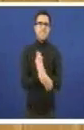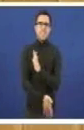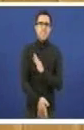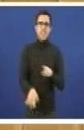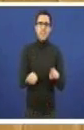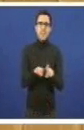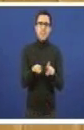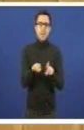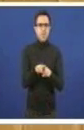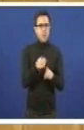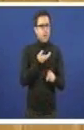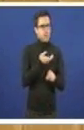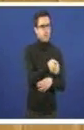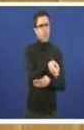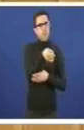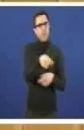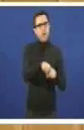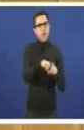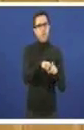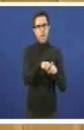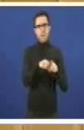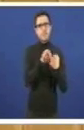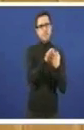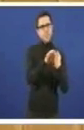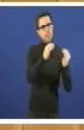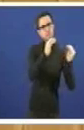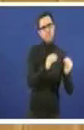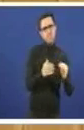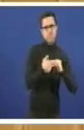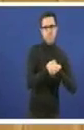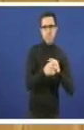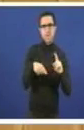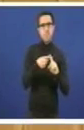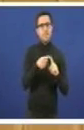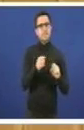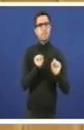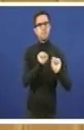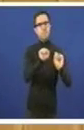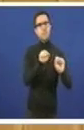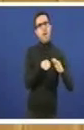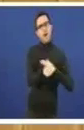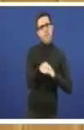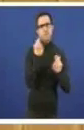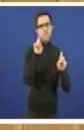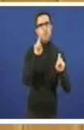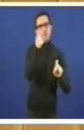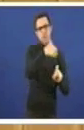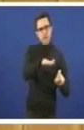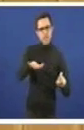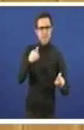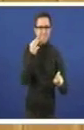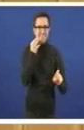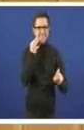suprimir servicios a desmantelar e a impedir o acceso a educación de moitos nenos e nenas e